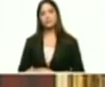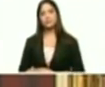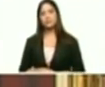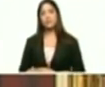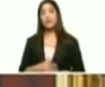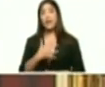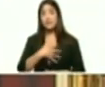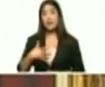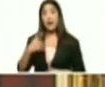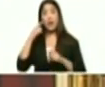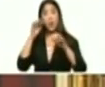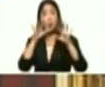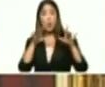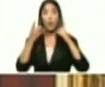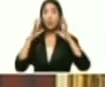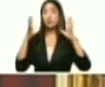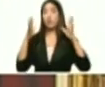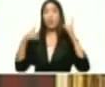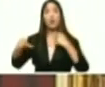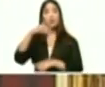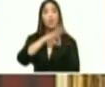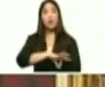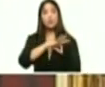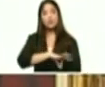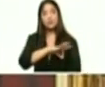quieren envenenar, otra vez, con su locura, a la sociedad,